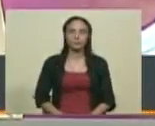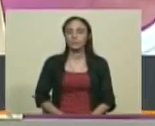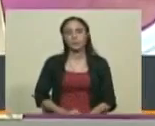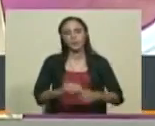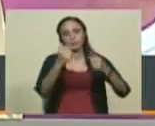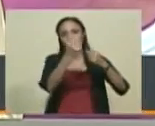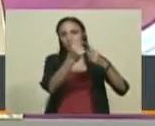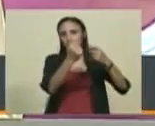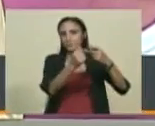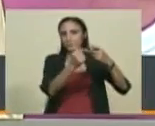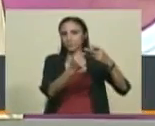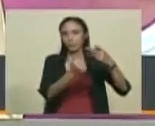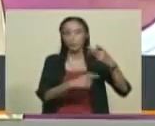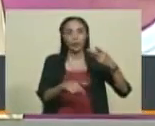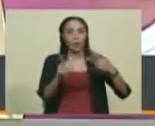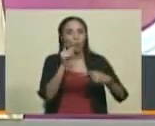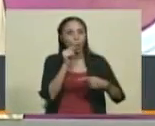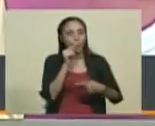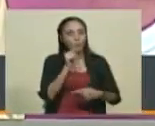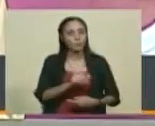Barráez,